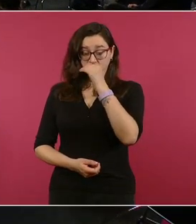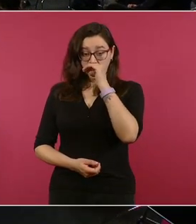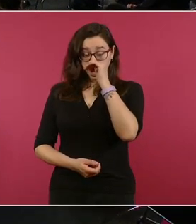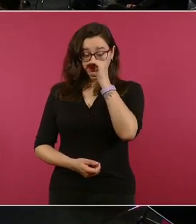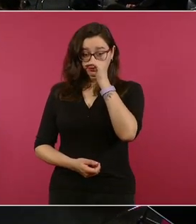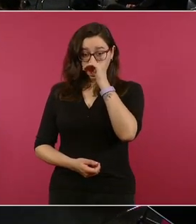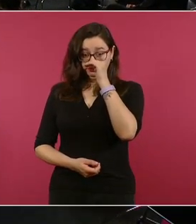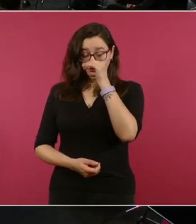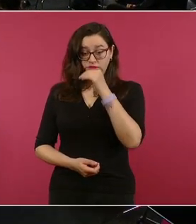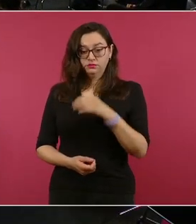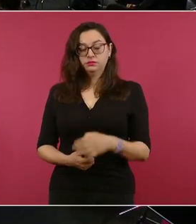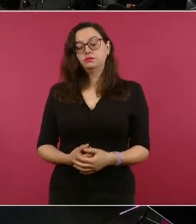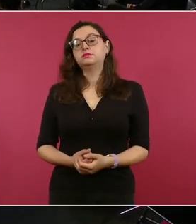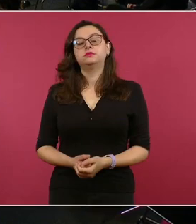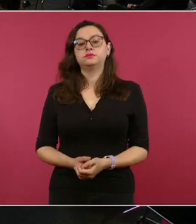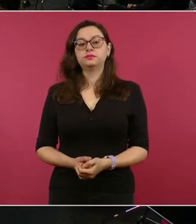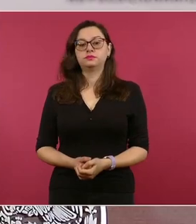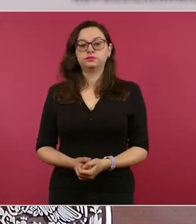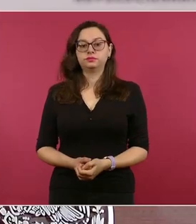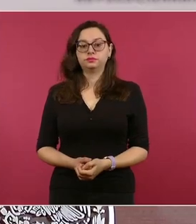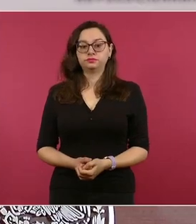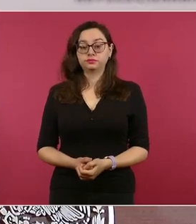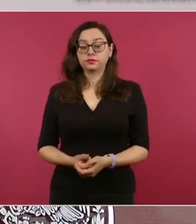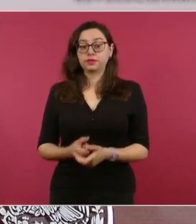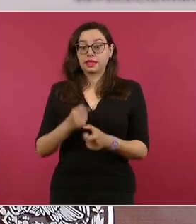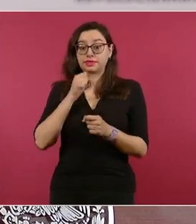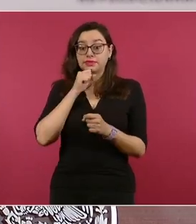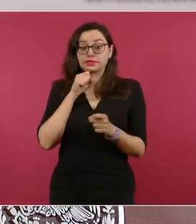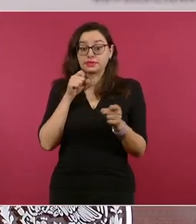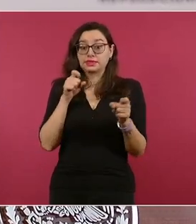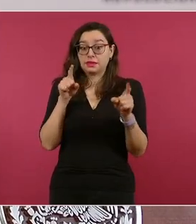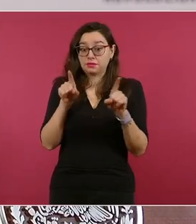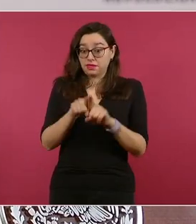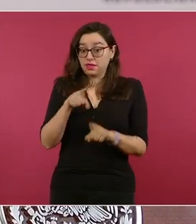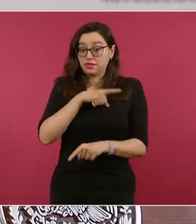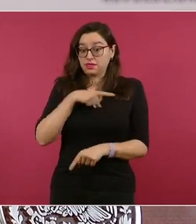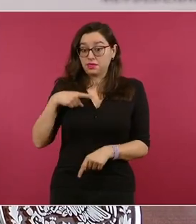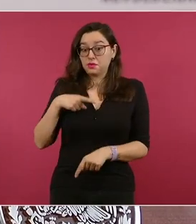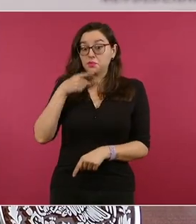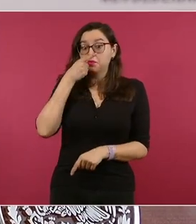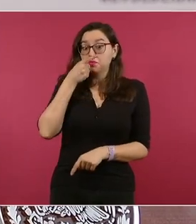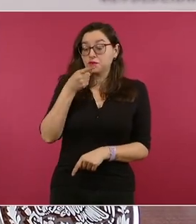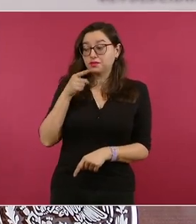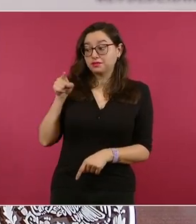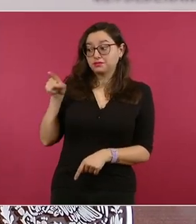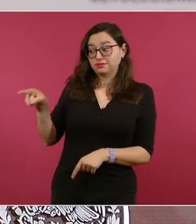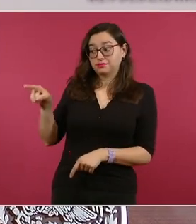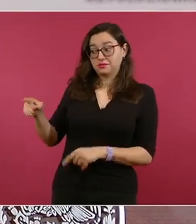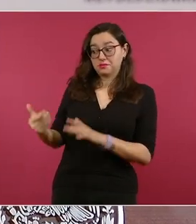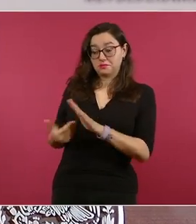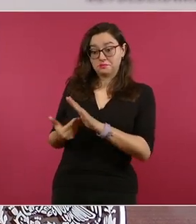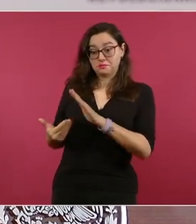También esto es de lo más avanzado que tenemos, de punta, tecnología de punta.